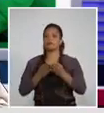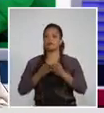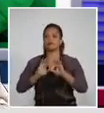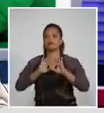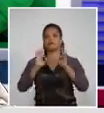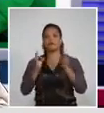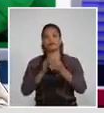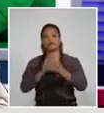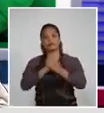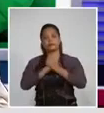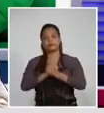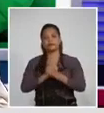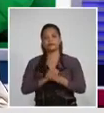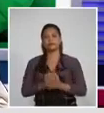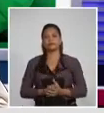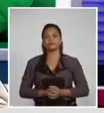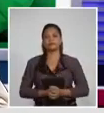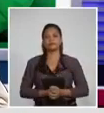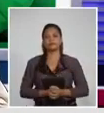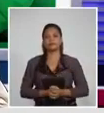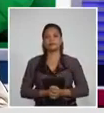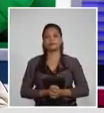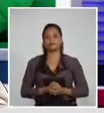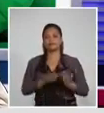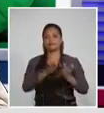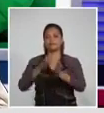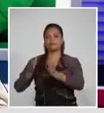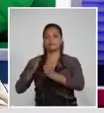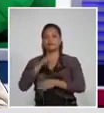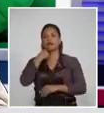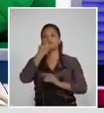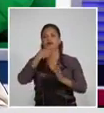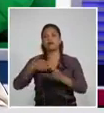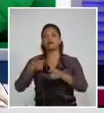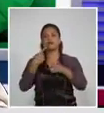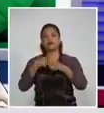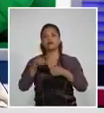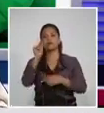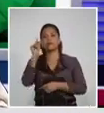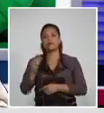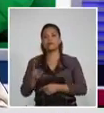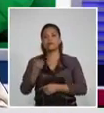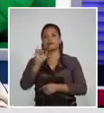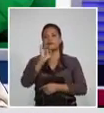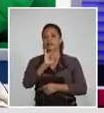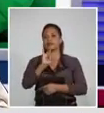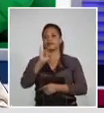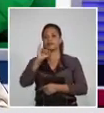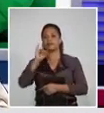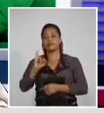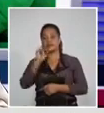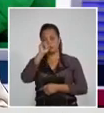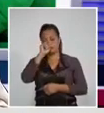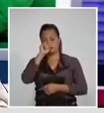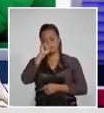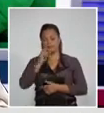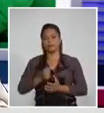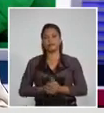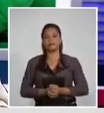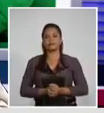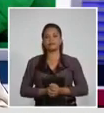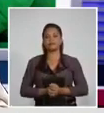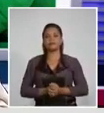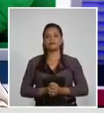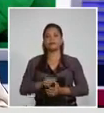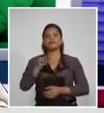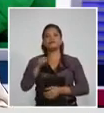amistades. Fallece también un paciente de 71 años de edad, de aquí del